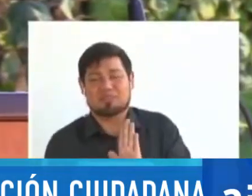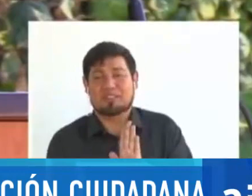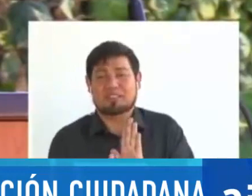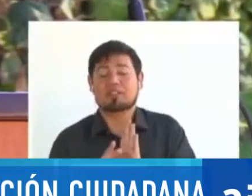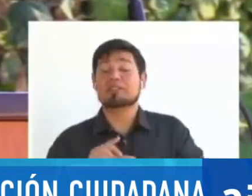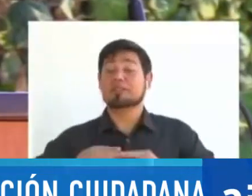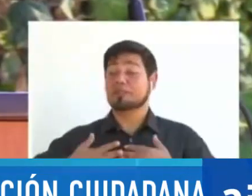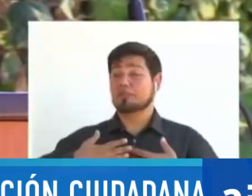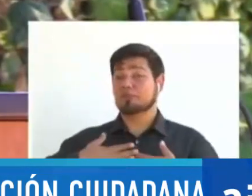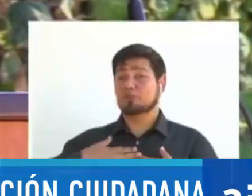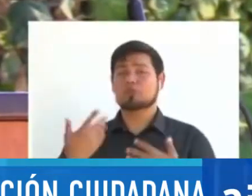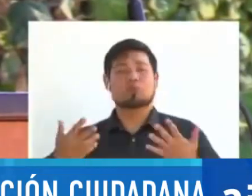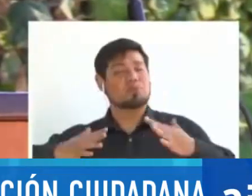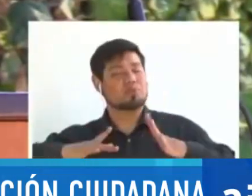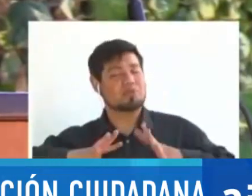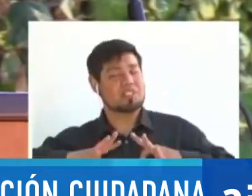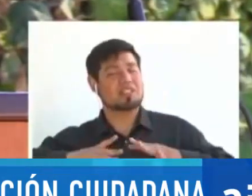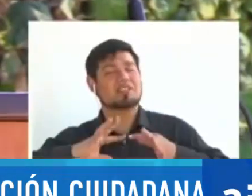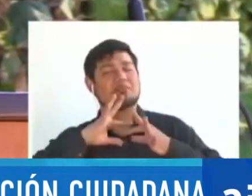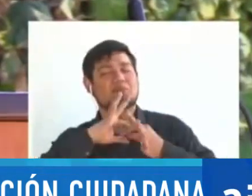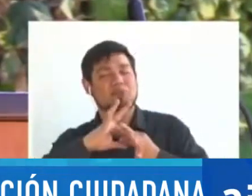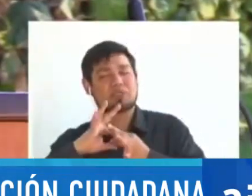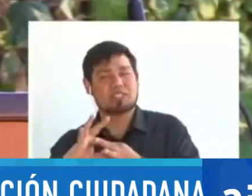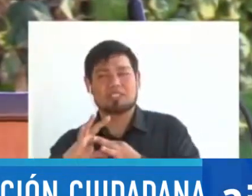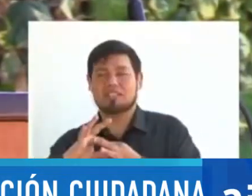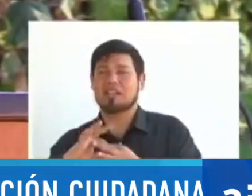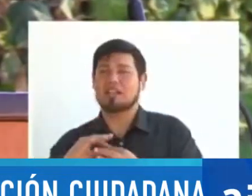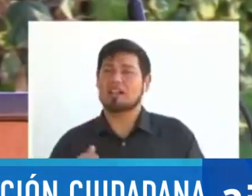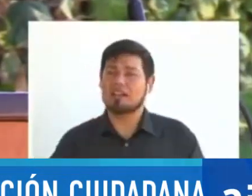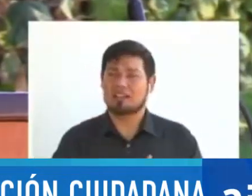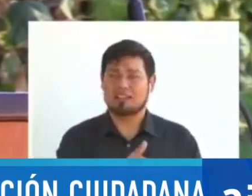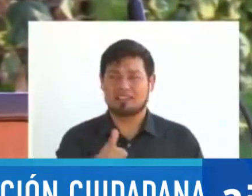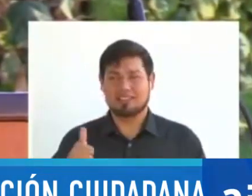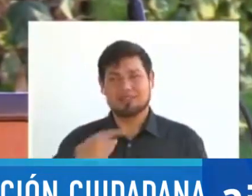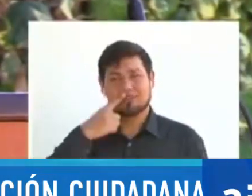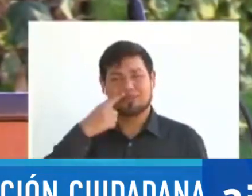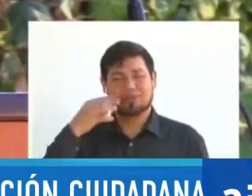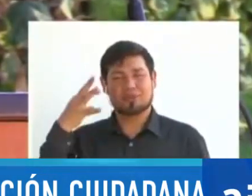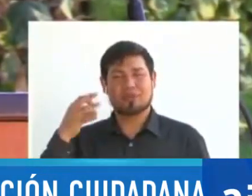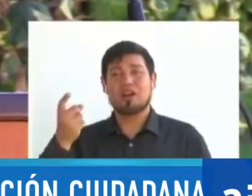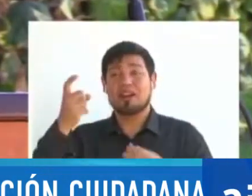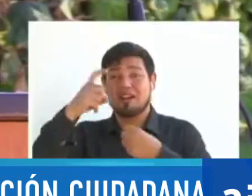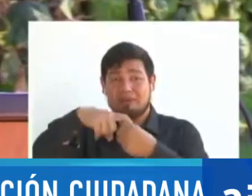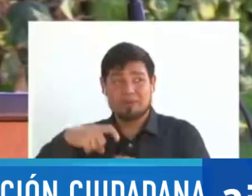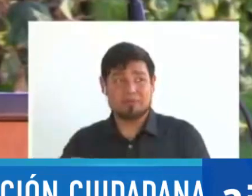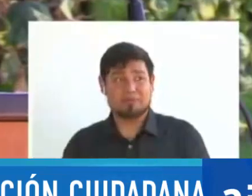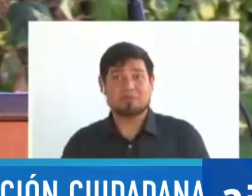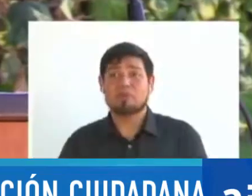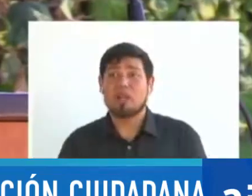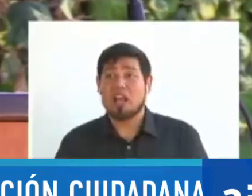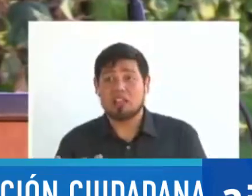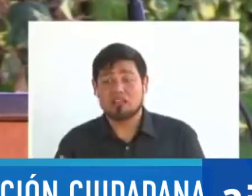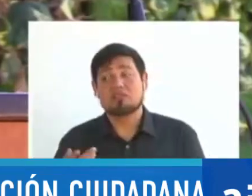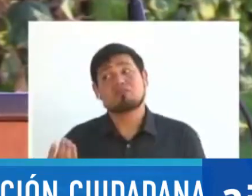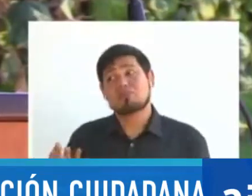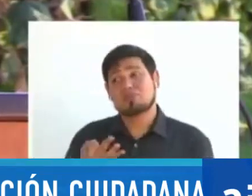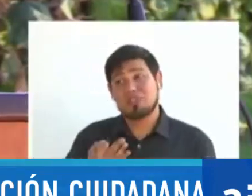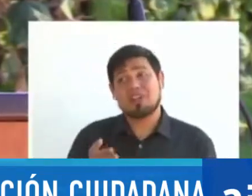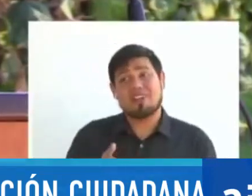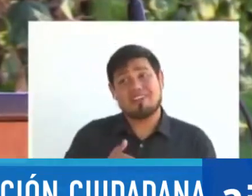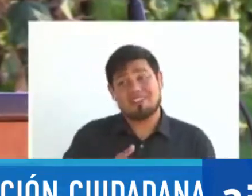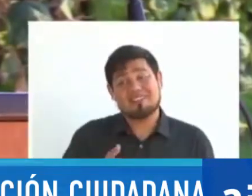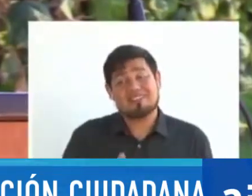contenta, muy agradecida de la participación de todos y todas ustedes. Como bien se decía, cada uno ya son destacados y